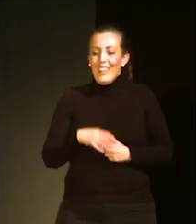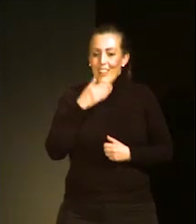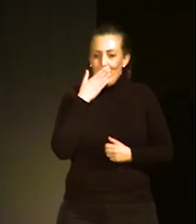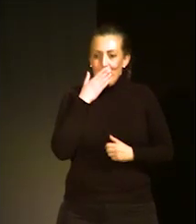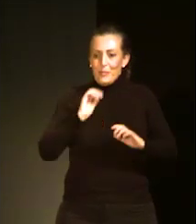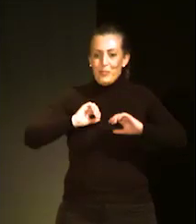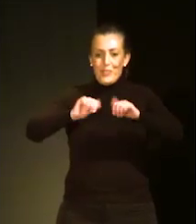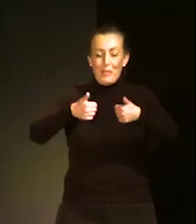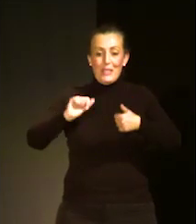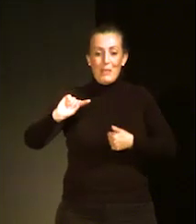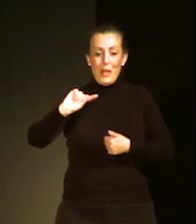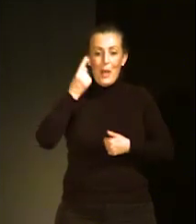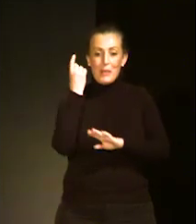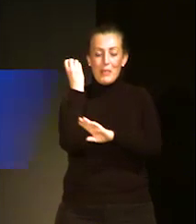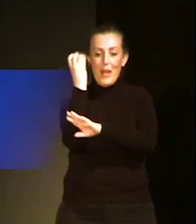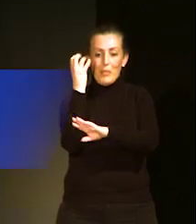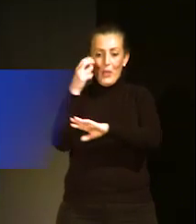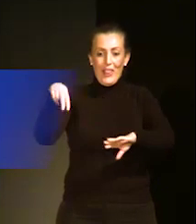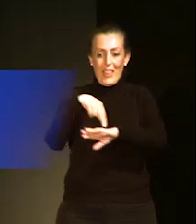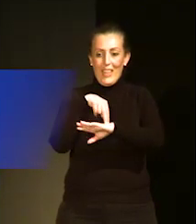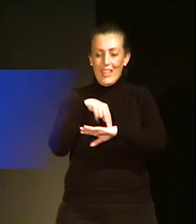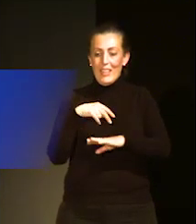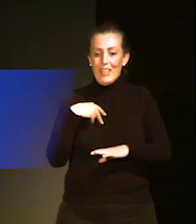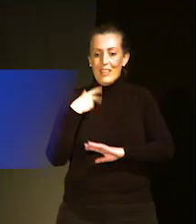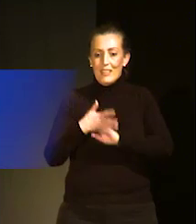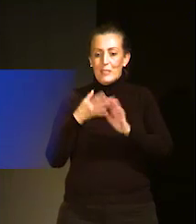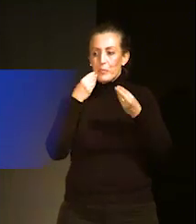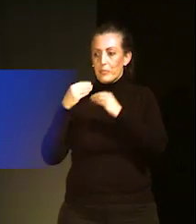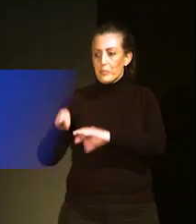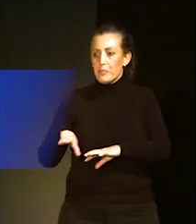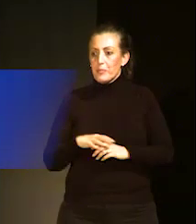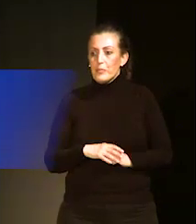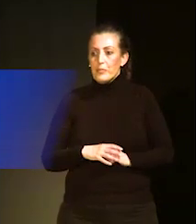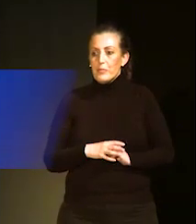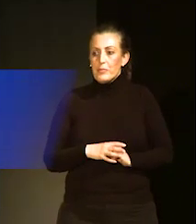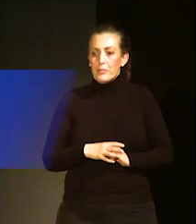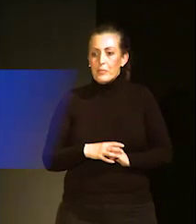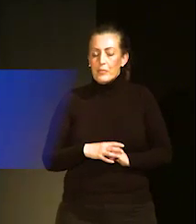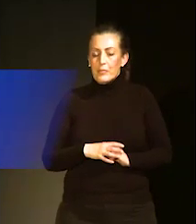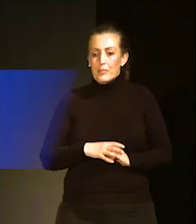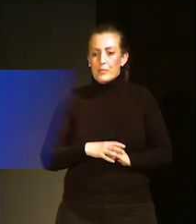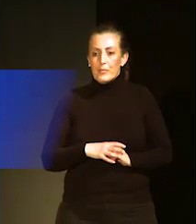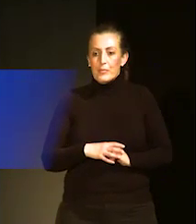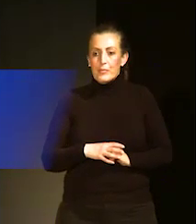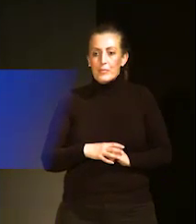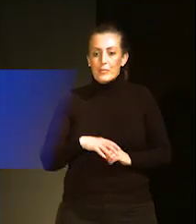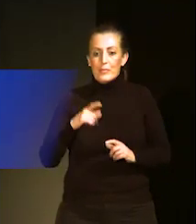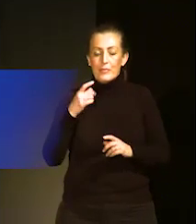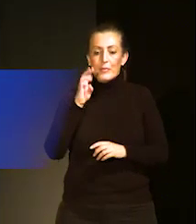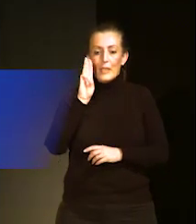empezamos con la primera ponencia que voy a darle paso se trata de